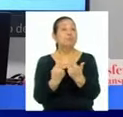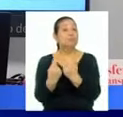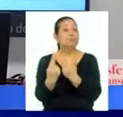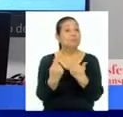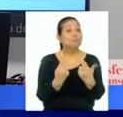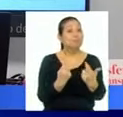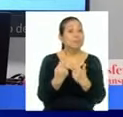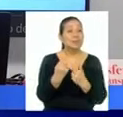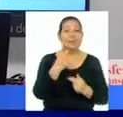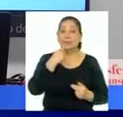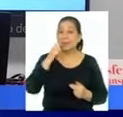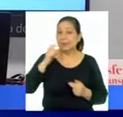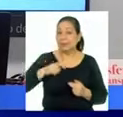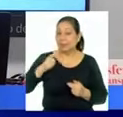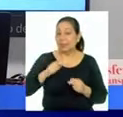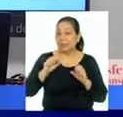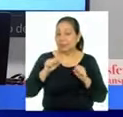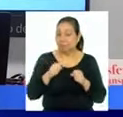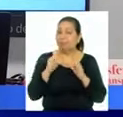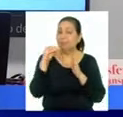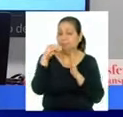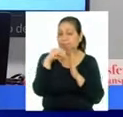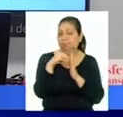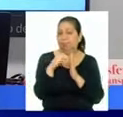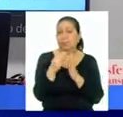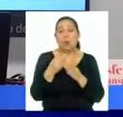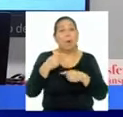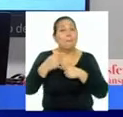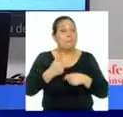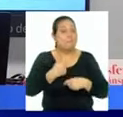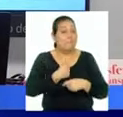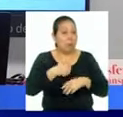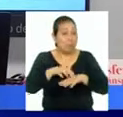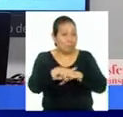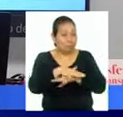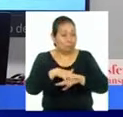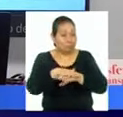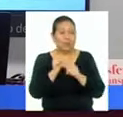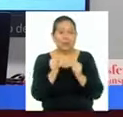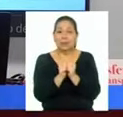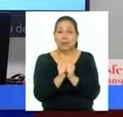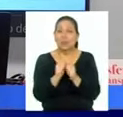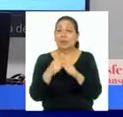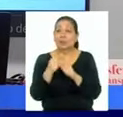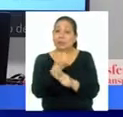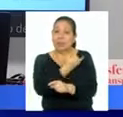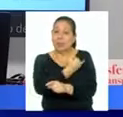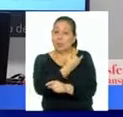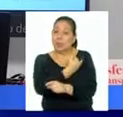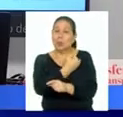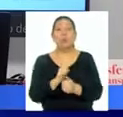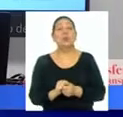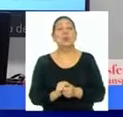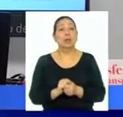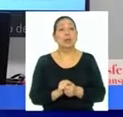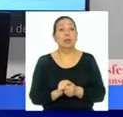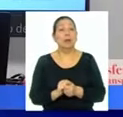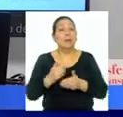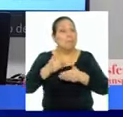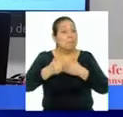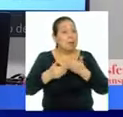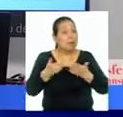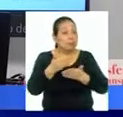interoperabilidad. Necesitamos, y así está planteado en los propios planes de las instituciones, avanzar